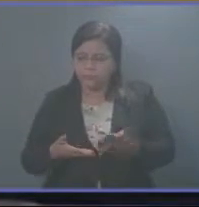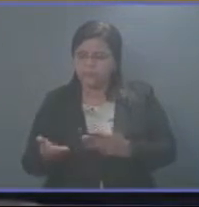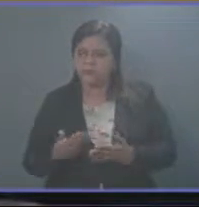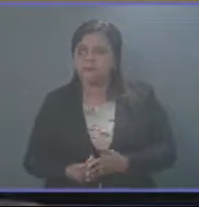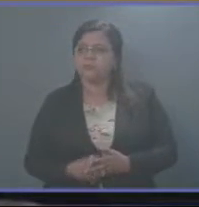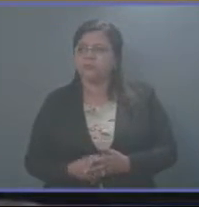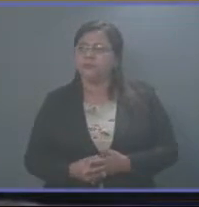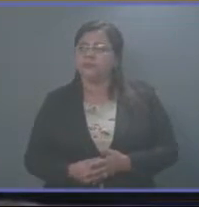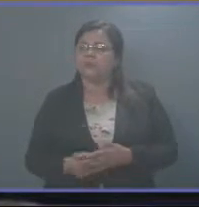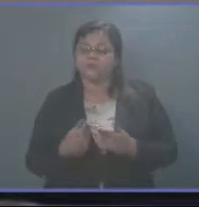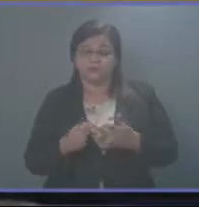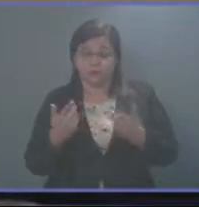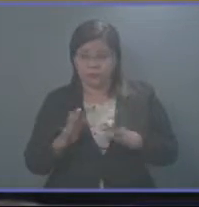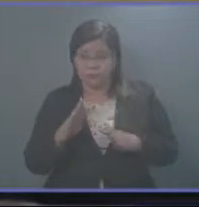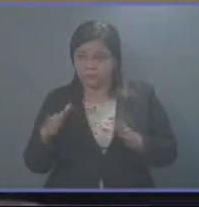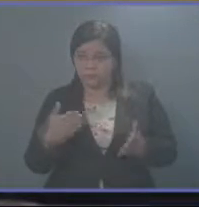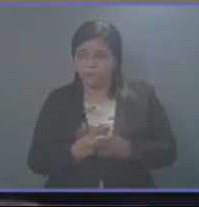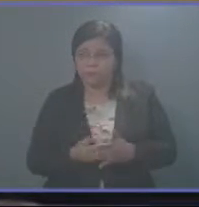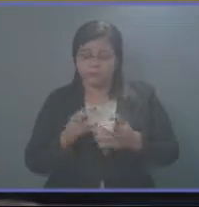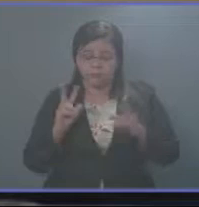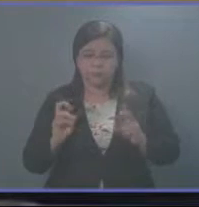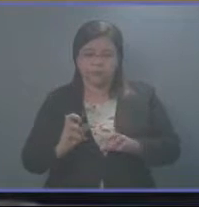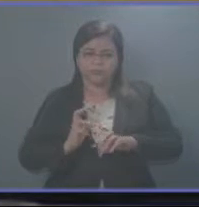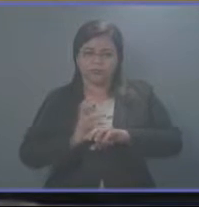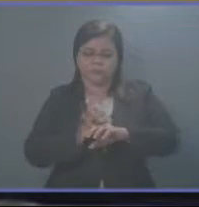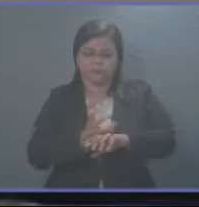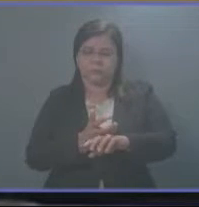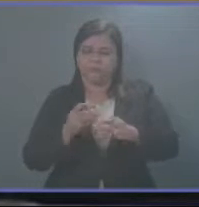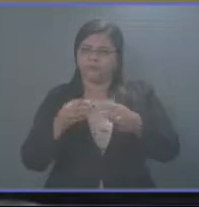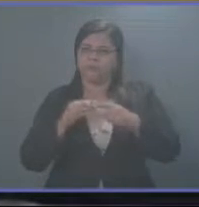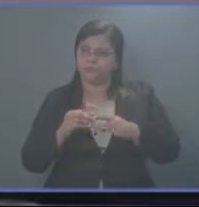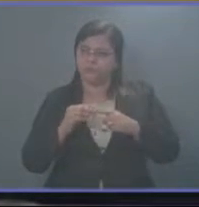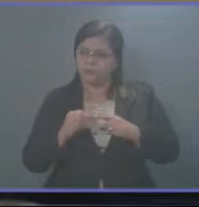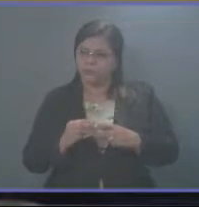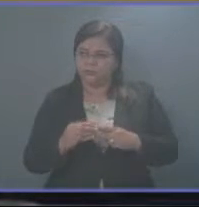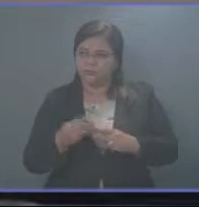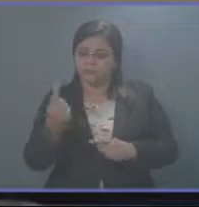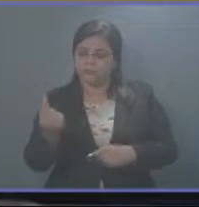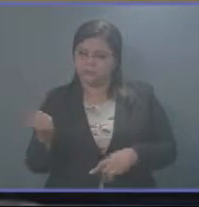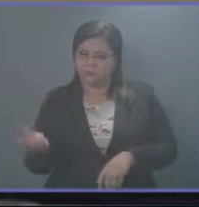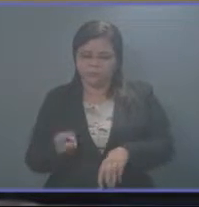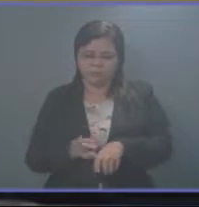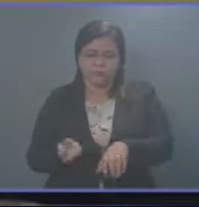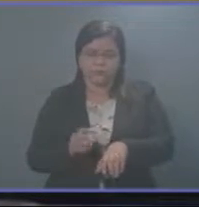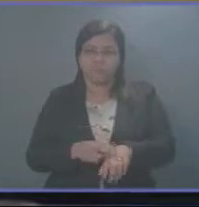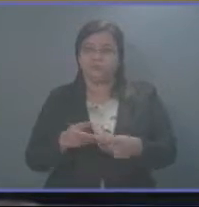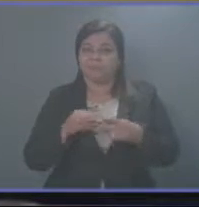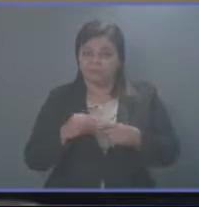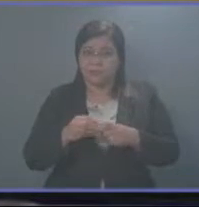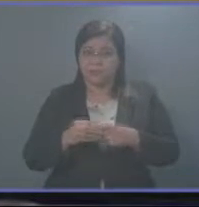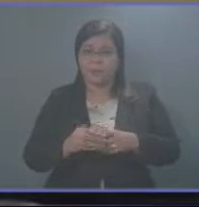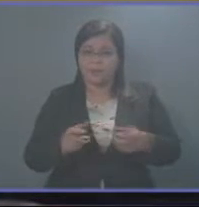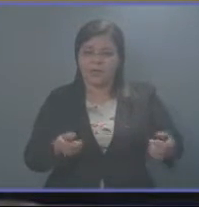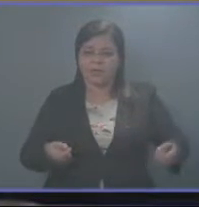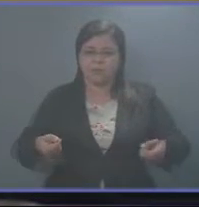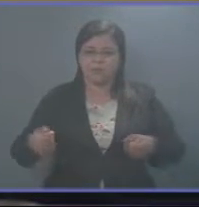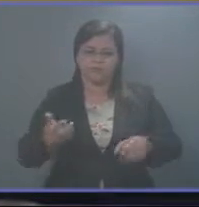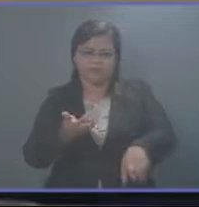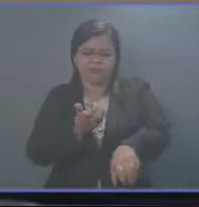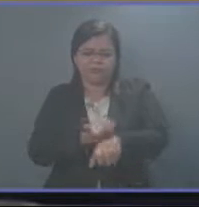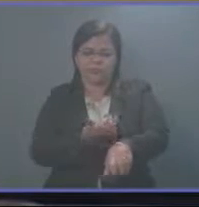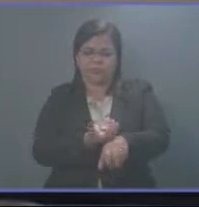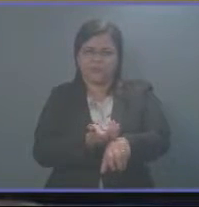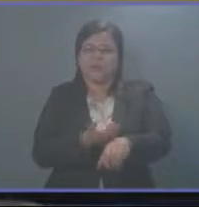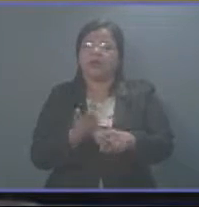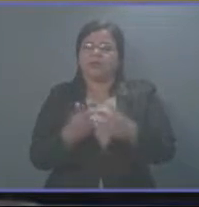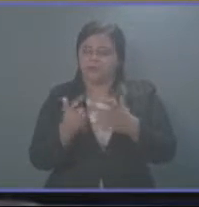pasajeros en la modalidad de transporte selectivo excepcional de pasajeros, específicamente en pickups, debiendo presentar la tarjeta de circulación